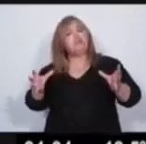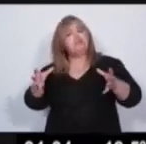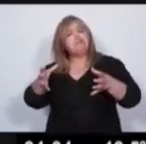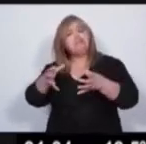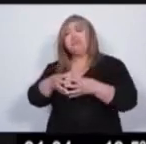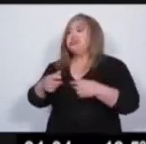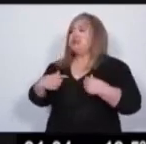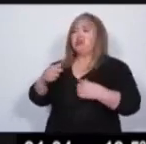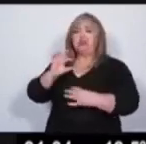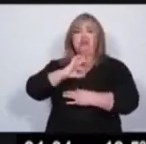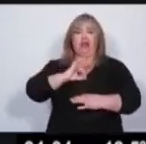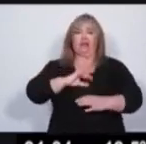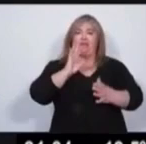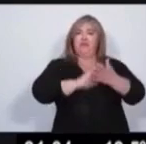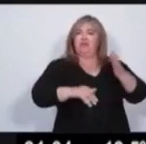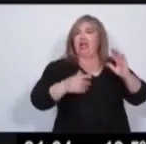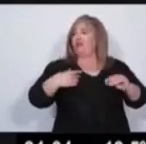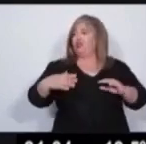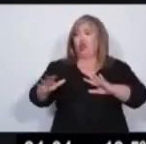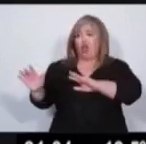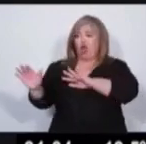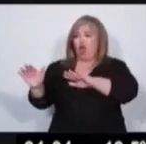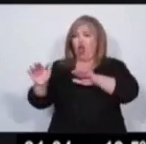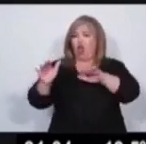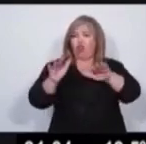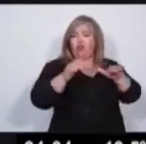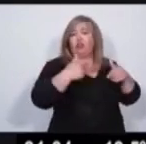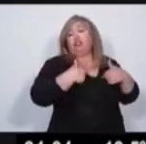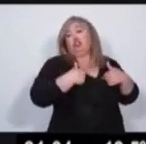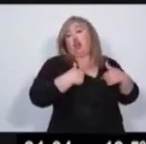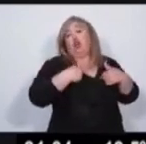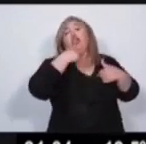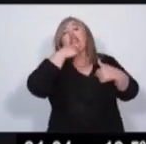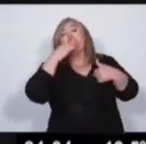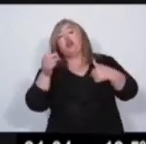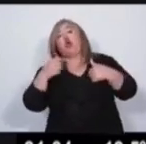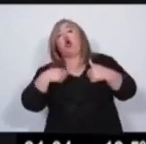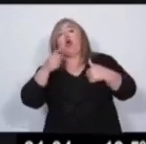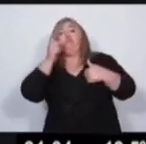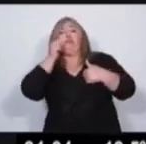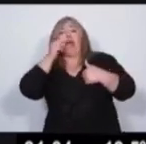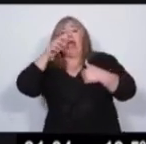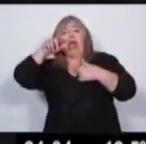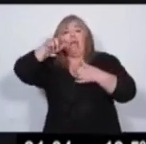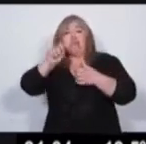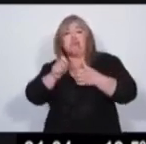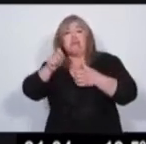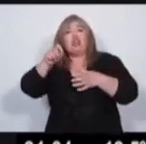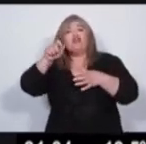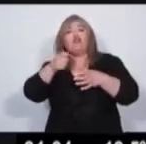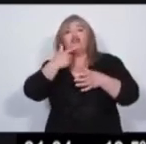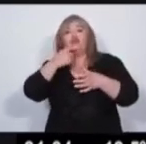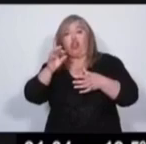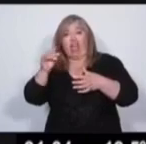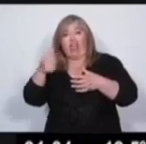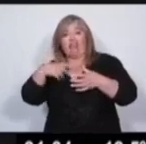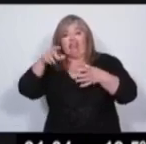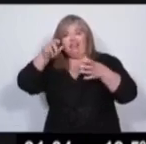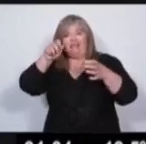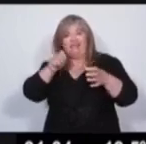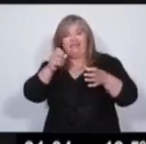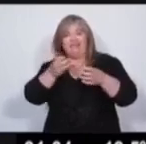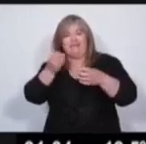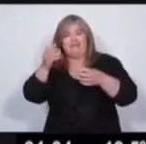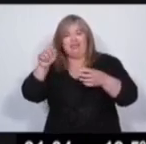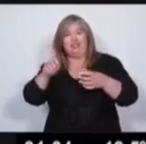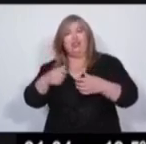guardapollvito blanco para todo el mundo en mi caso era el hijo del sodero con con el